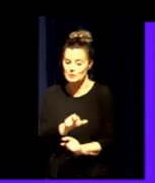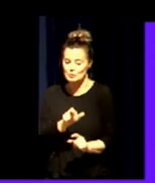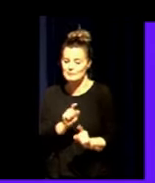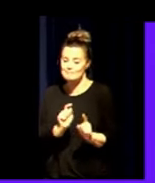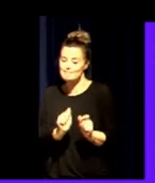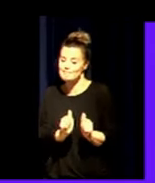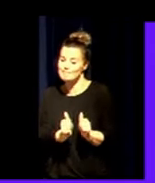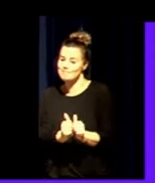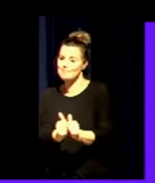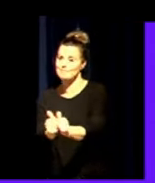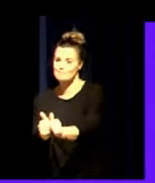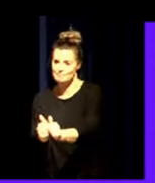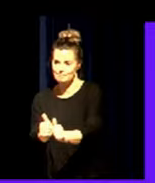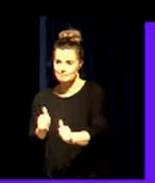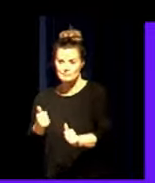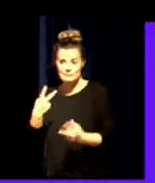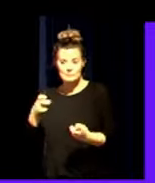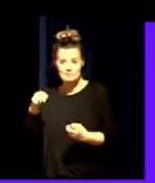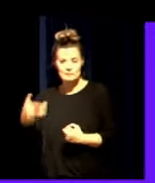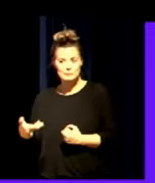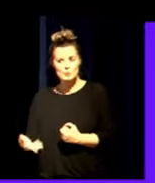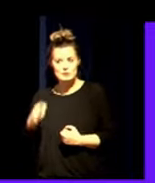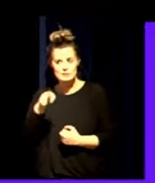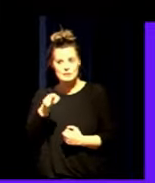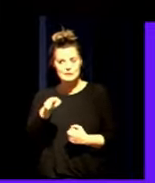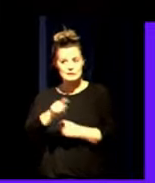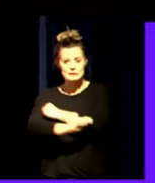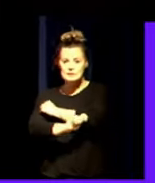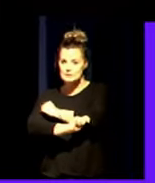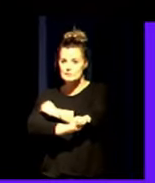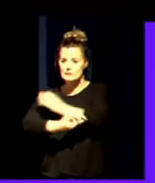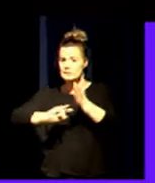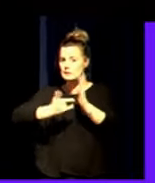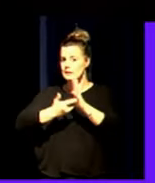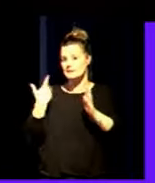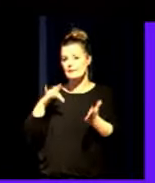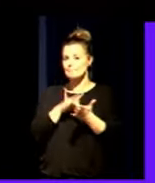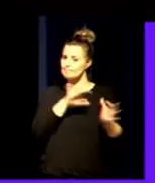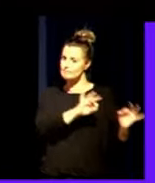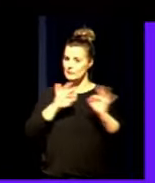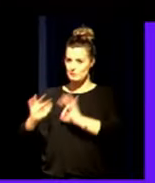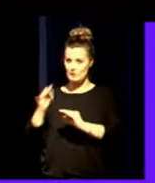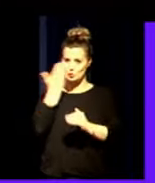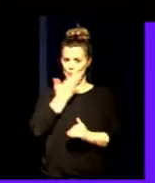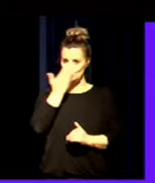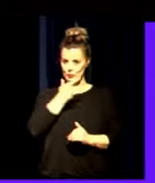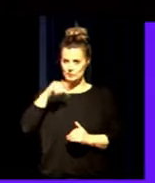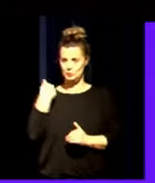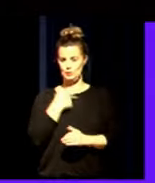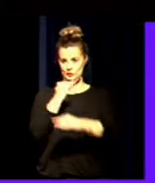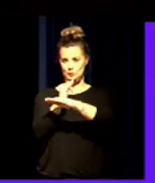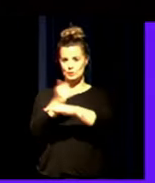mano. Por lo tanto, es importante que este dispositivo también lo tengamos preparado en nuestras escuelas, en nuestros